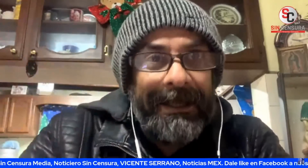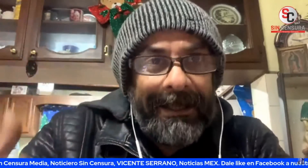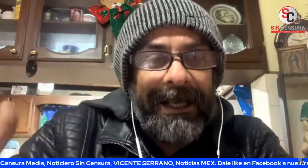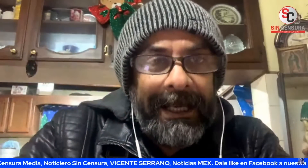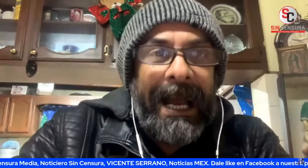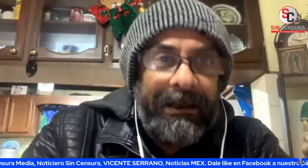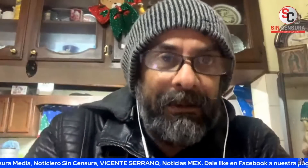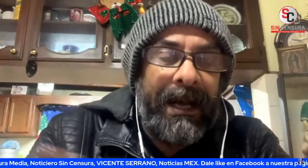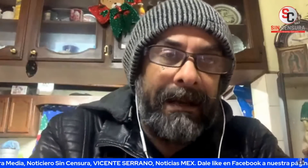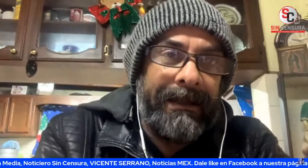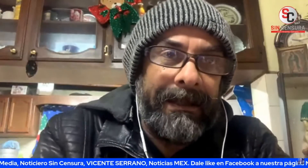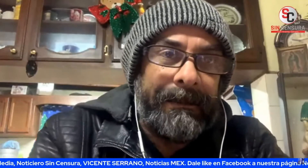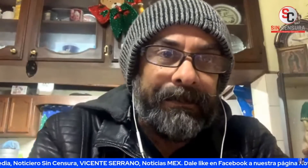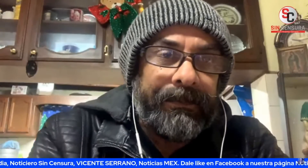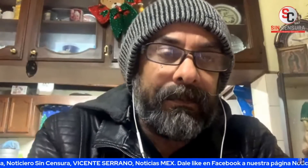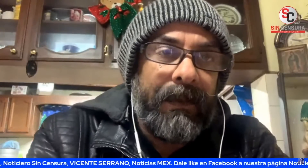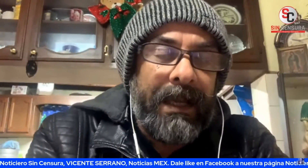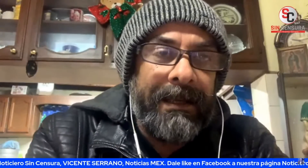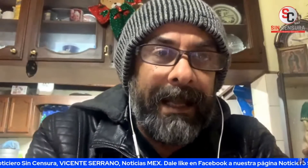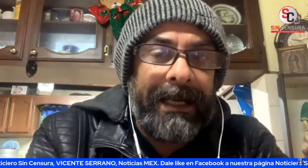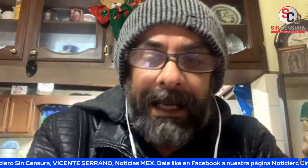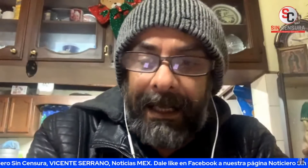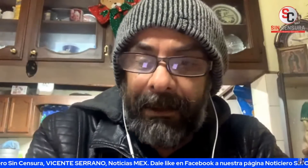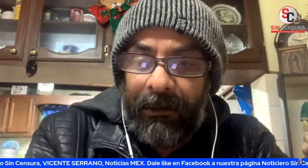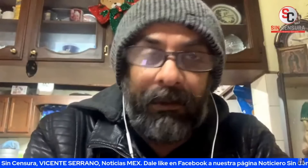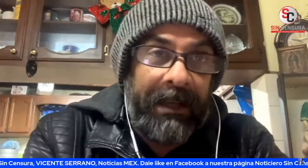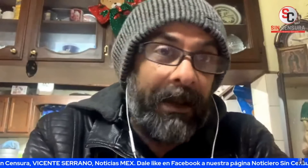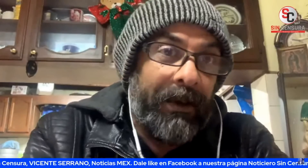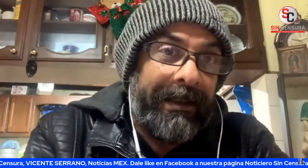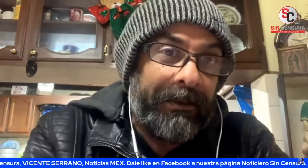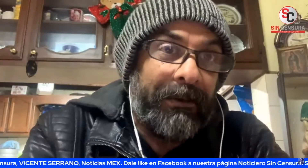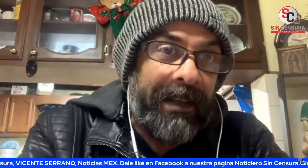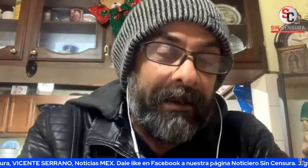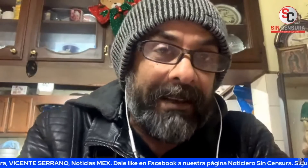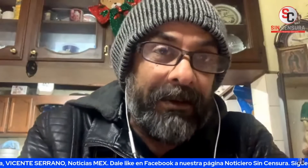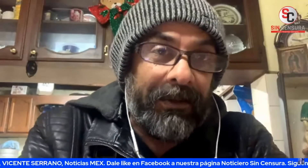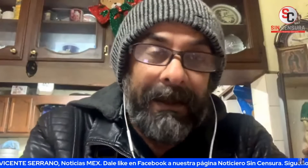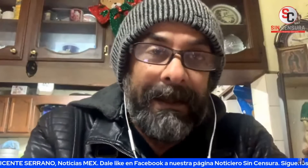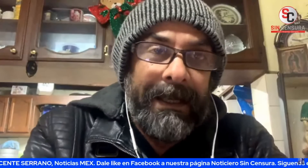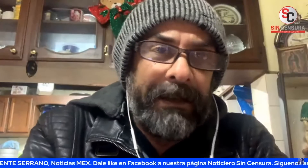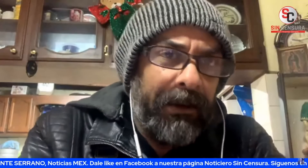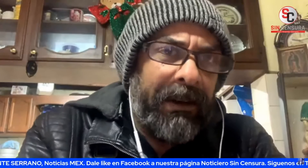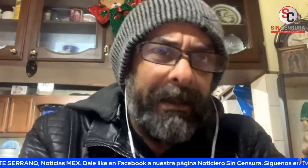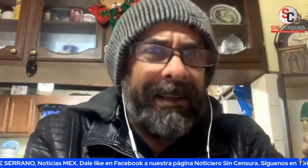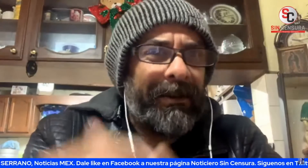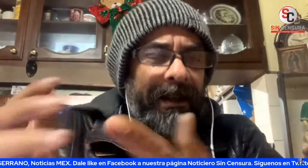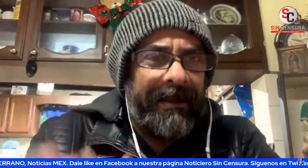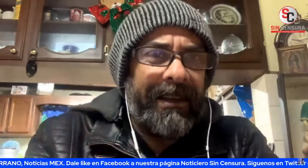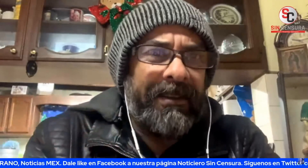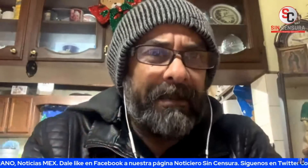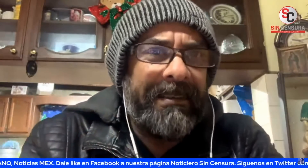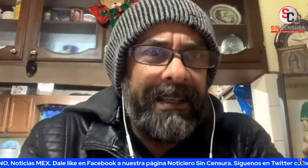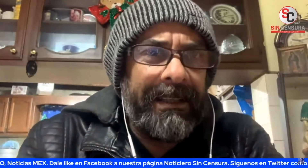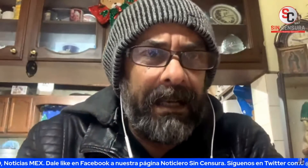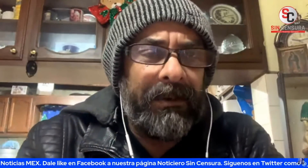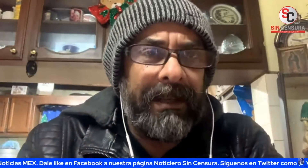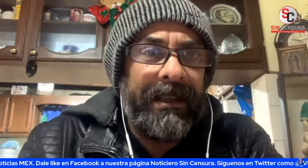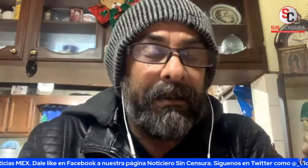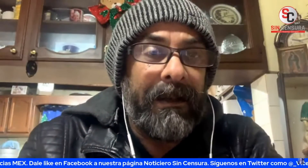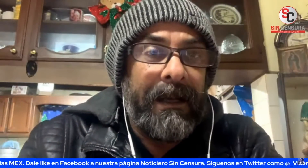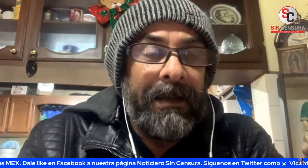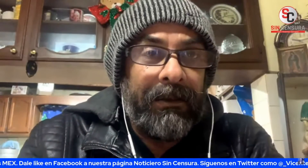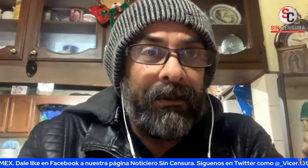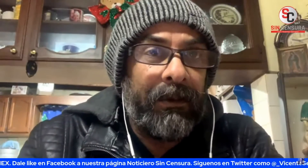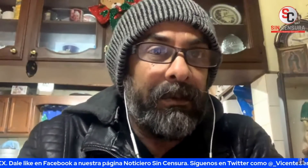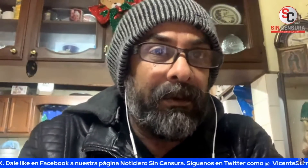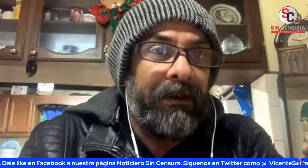plantea que hay una idea clara de los conservadores, que son sus adversarios, que no solamente son adversarios del presidente, tenemos que